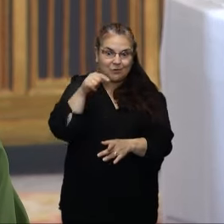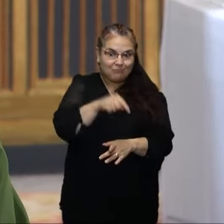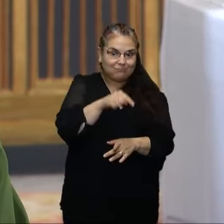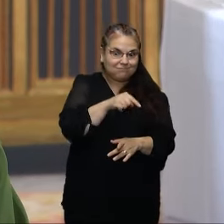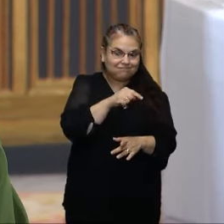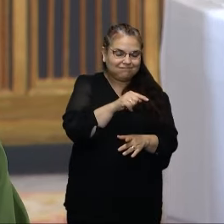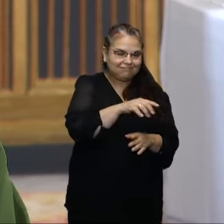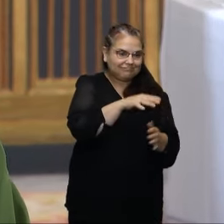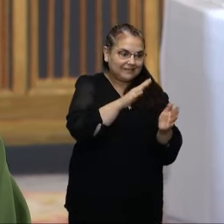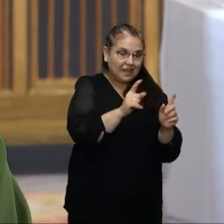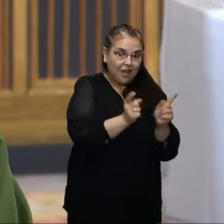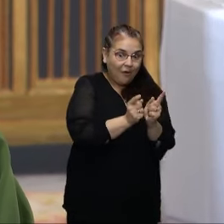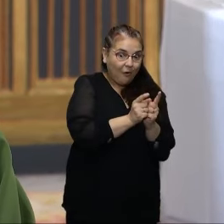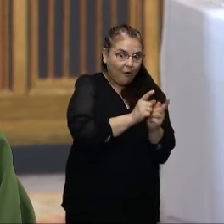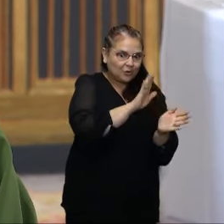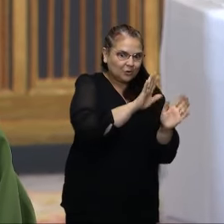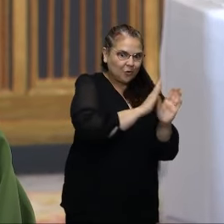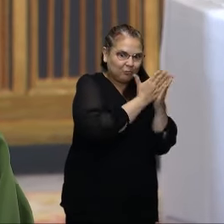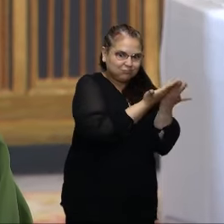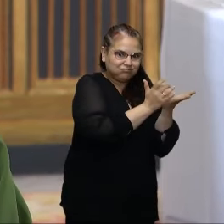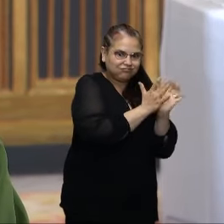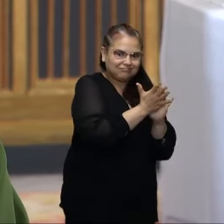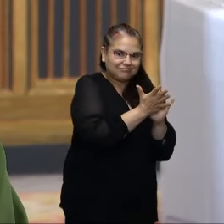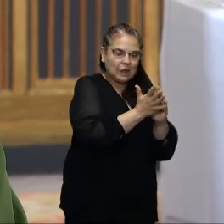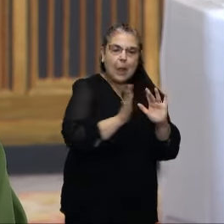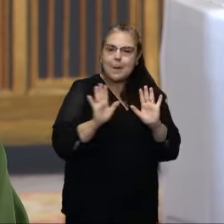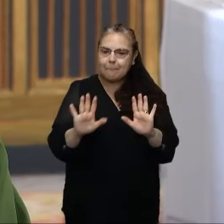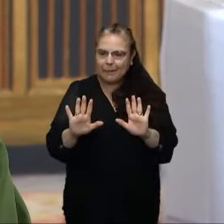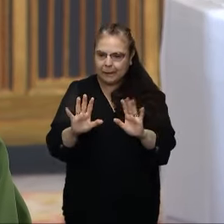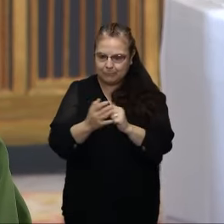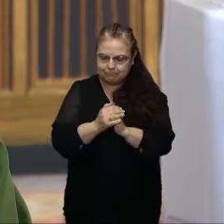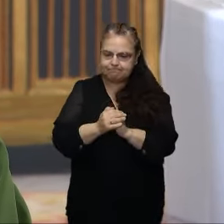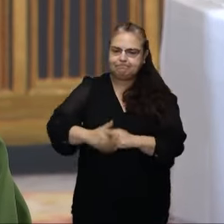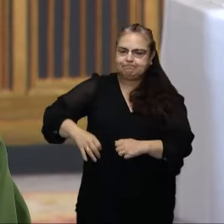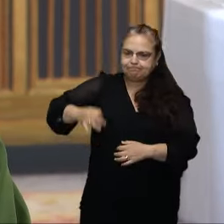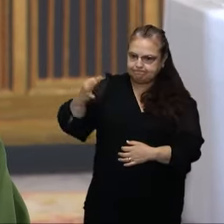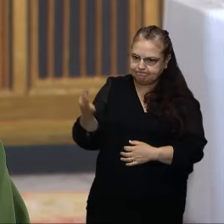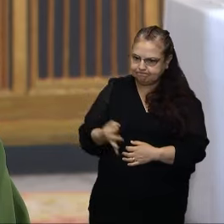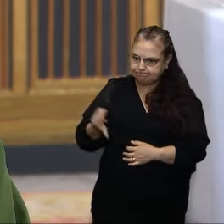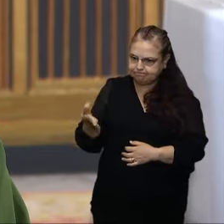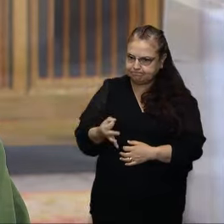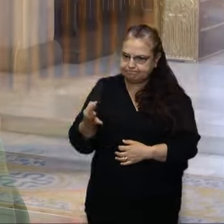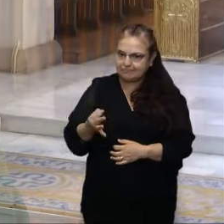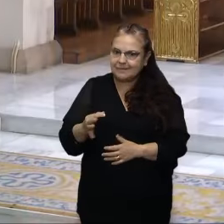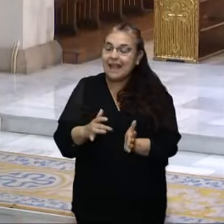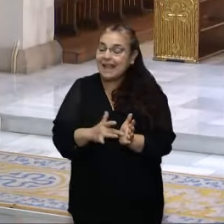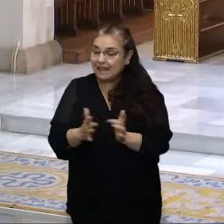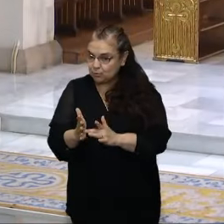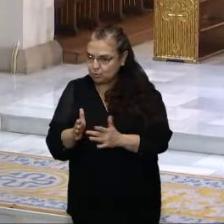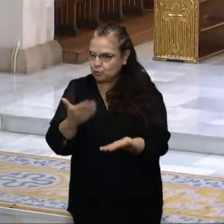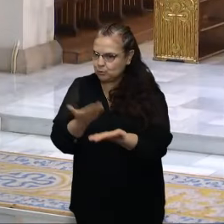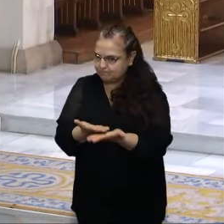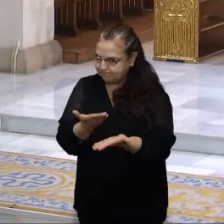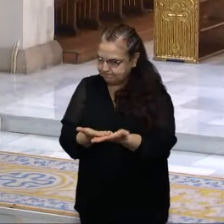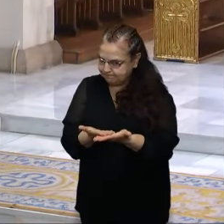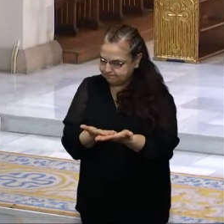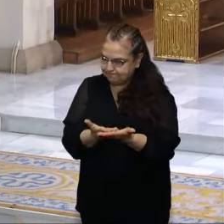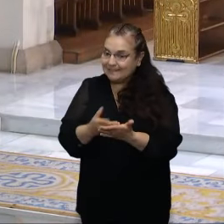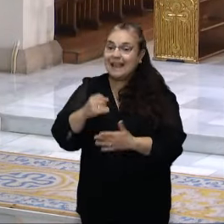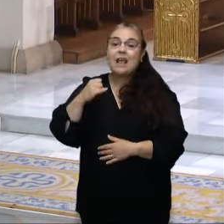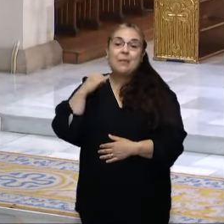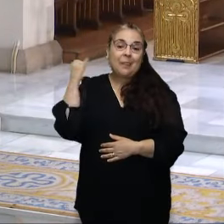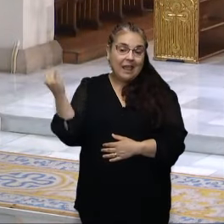¿no?, que está ahí. Pero hay una condición indispensable que Jesús solicita tanto del jefe